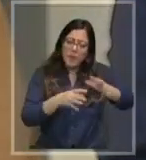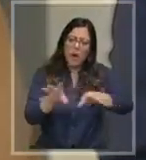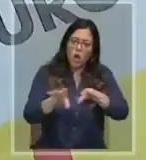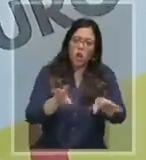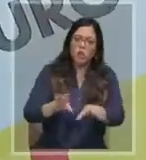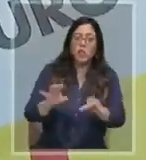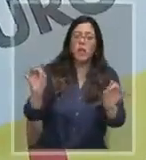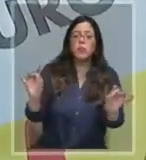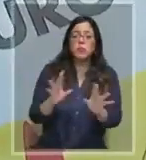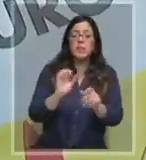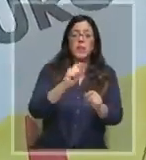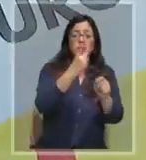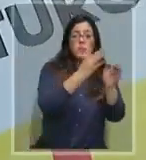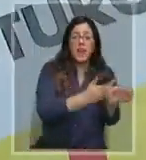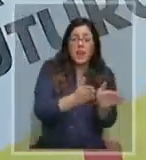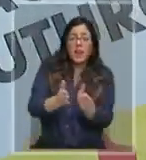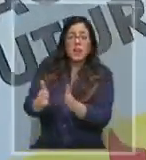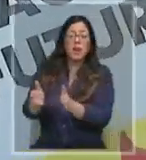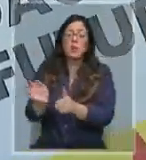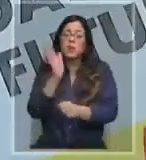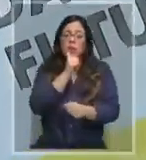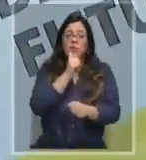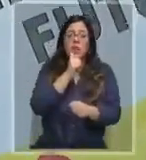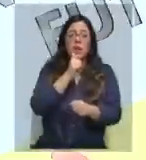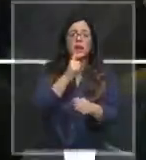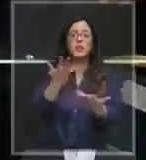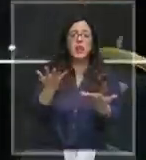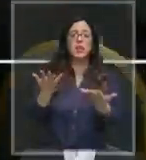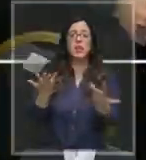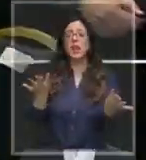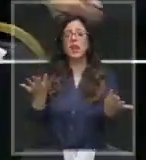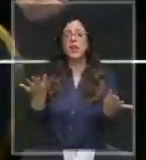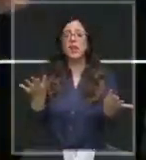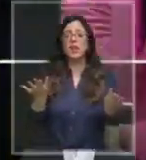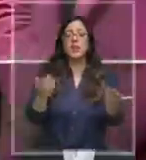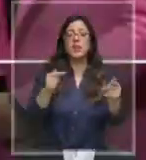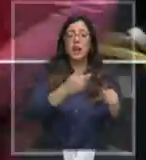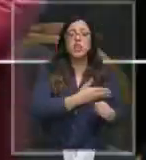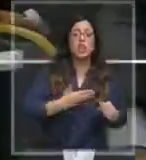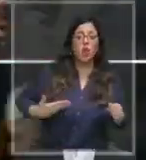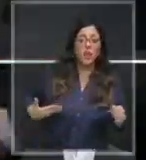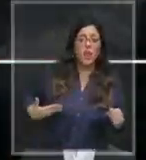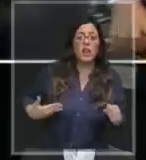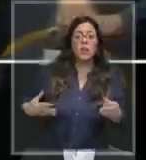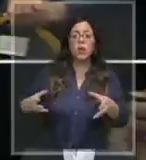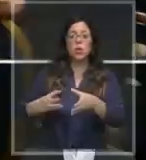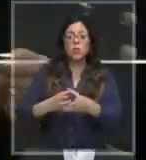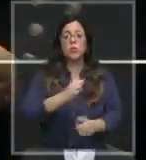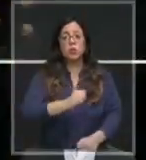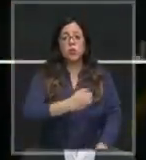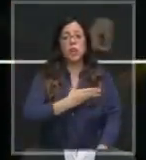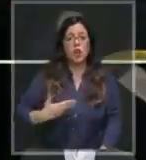en la primera etapa entre el ex mandatario y el gobierno a solo horas de que el presidente borich rinda su cuenta ante el congreso